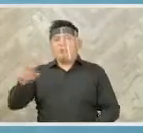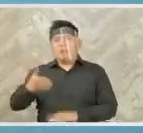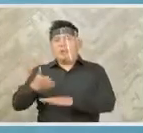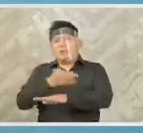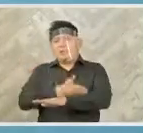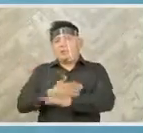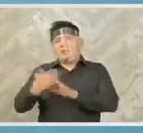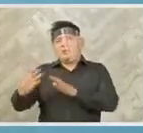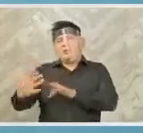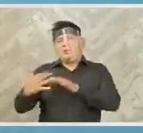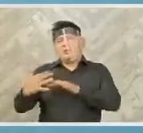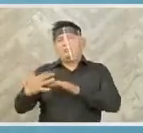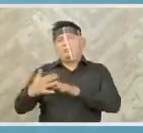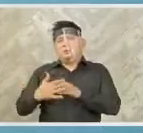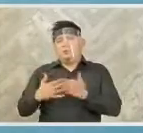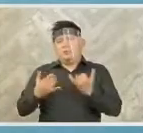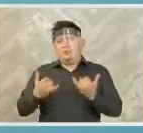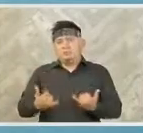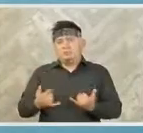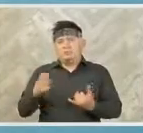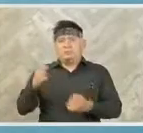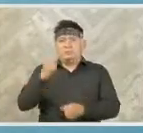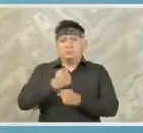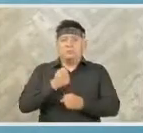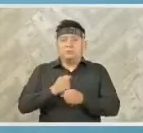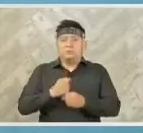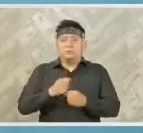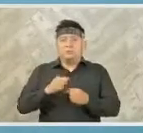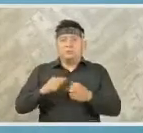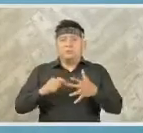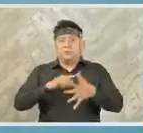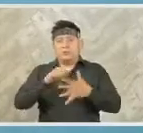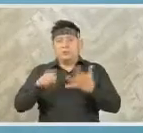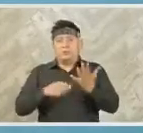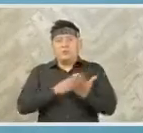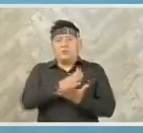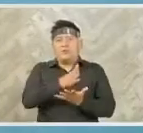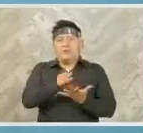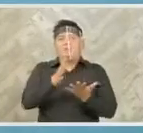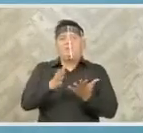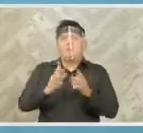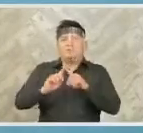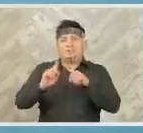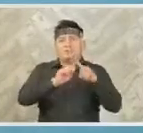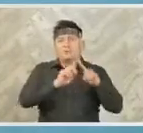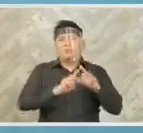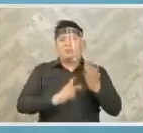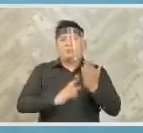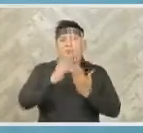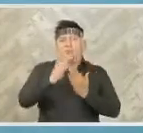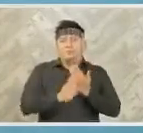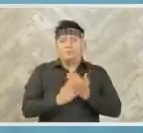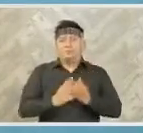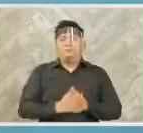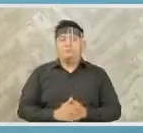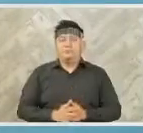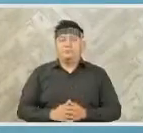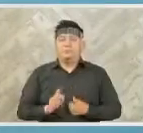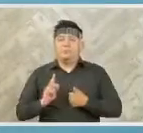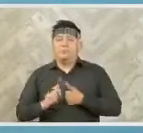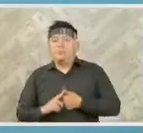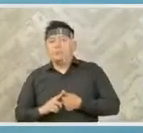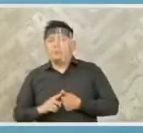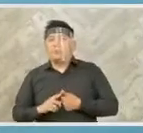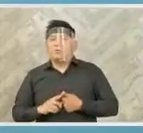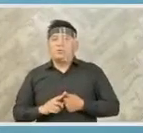armado que hoy en día están trabajando en 5 líneas productivas diferentes o en 5 tipos de proyectos diferentes. Un proyecto respecto